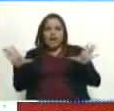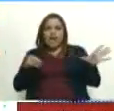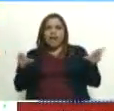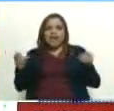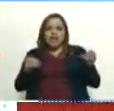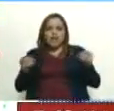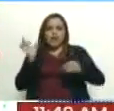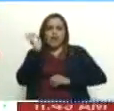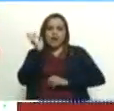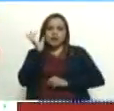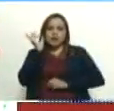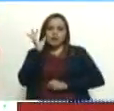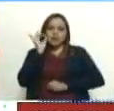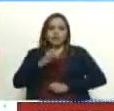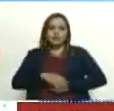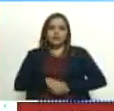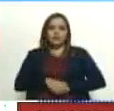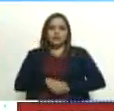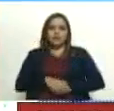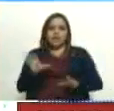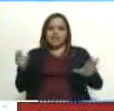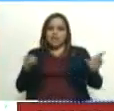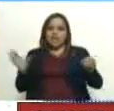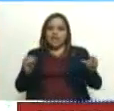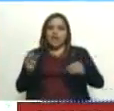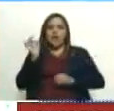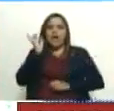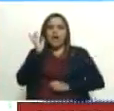loyo, el cangrejo azul,